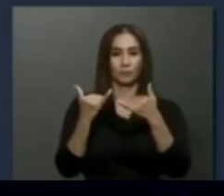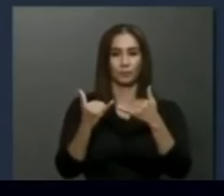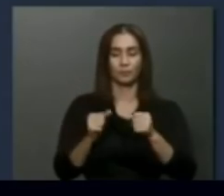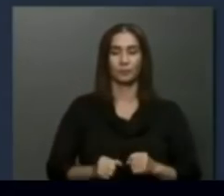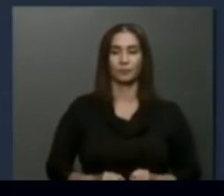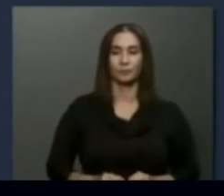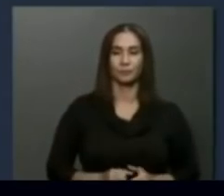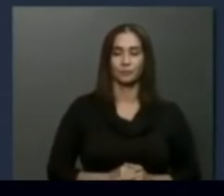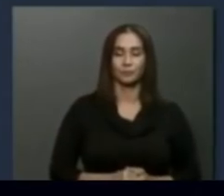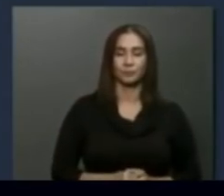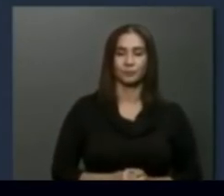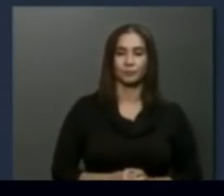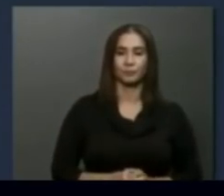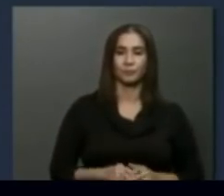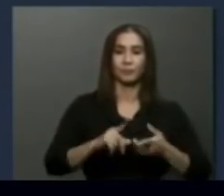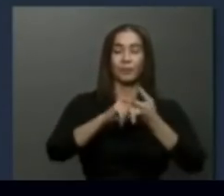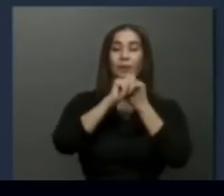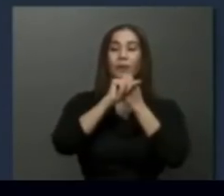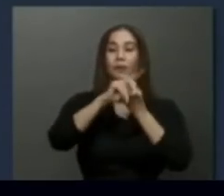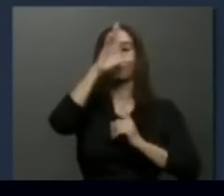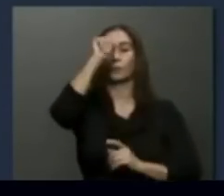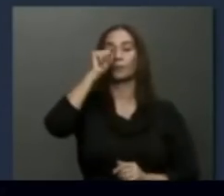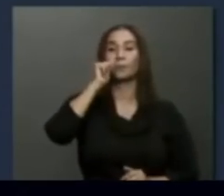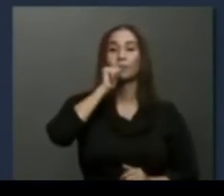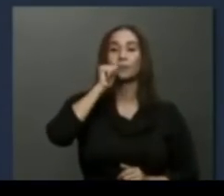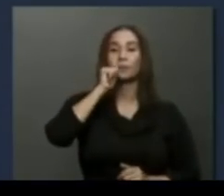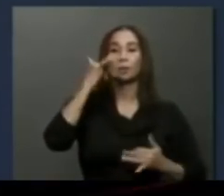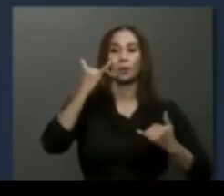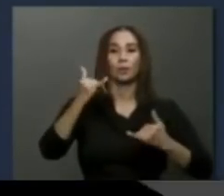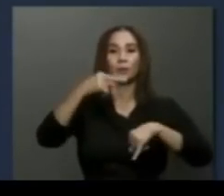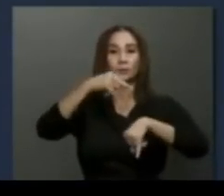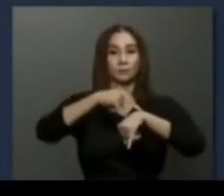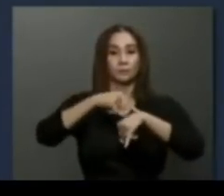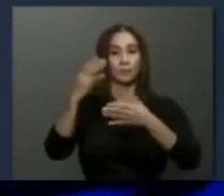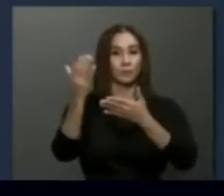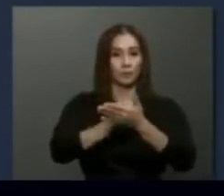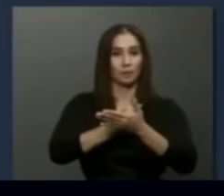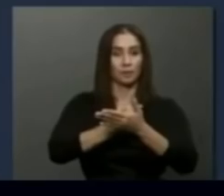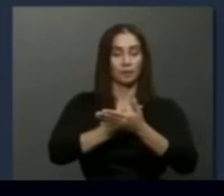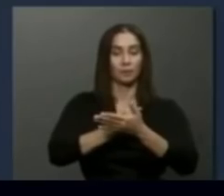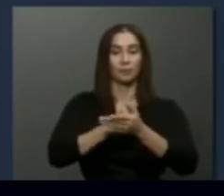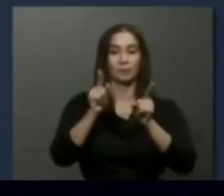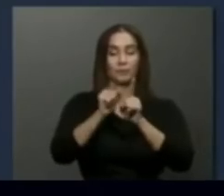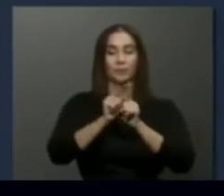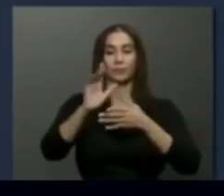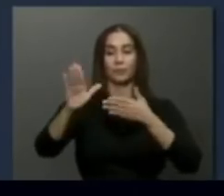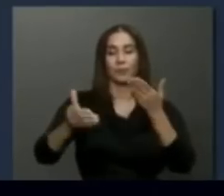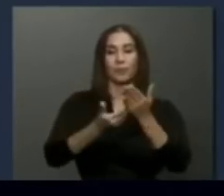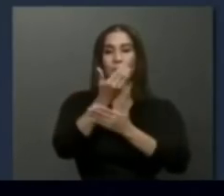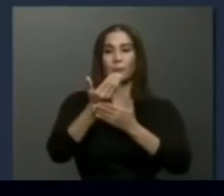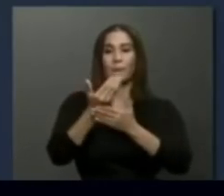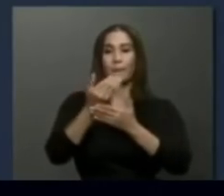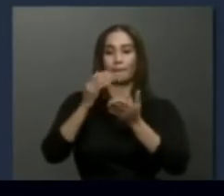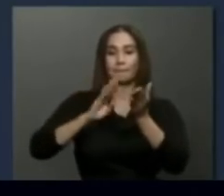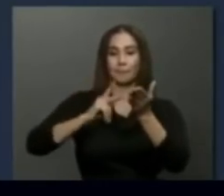las que vivimos. Amigas y amigos, en este momento quiero aprovechar para hablarles de un nuevo componente